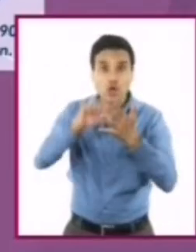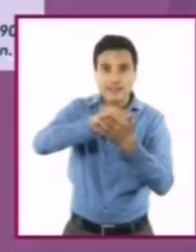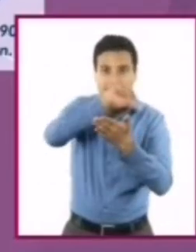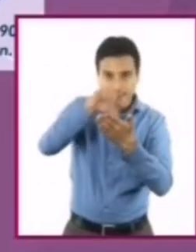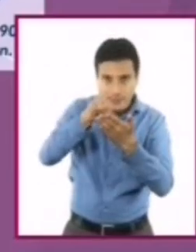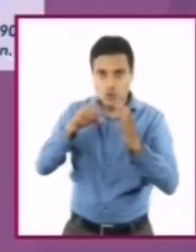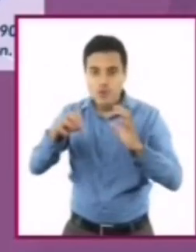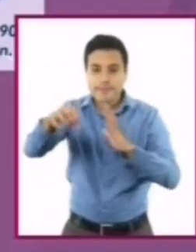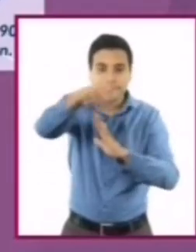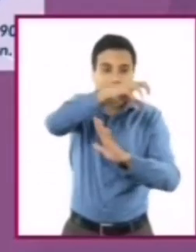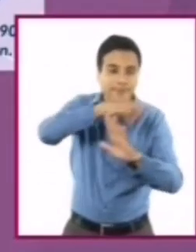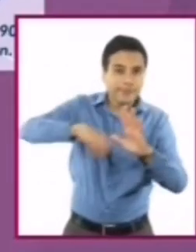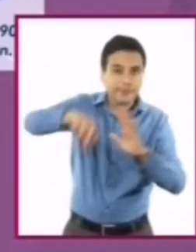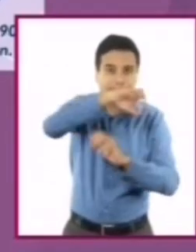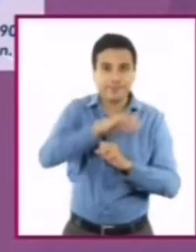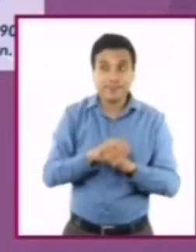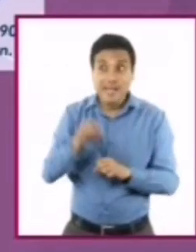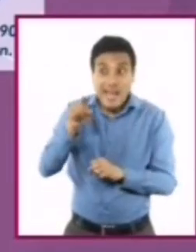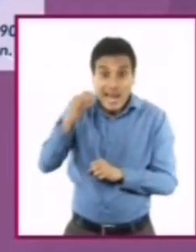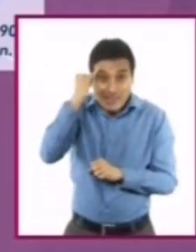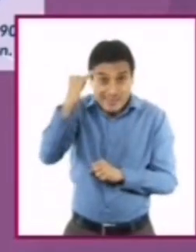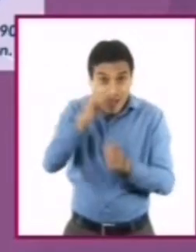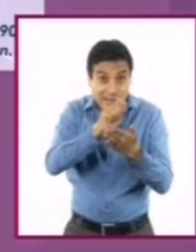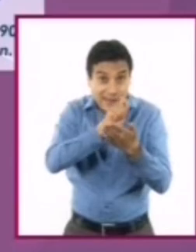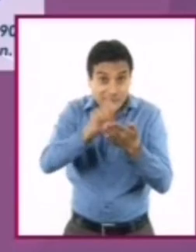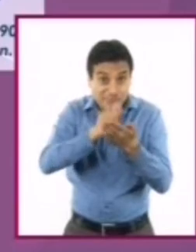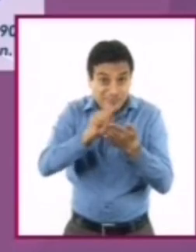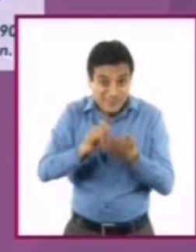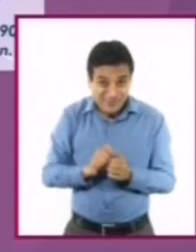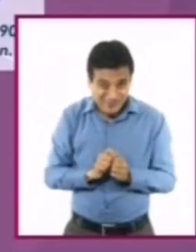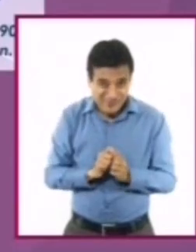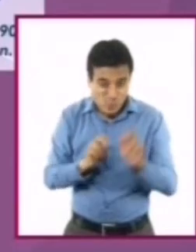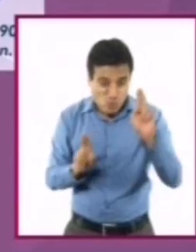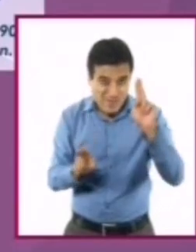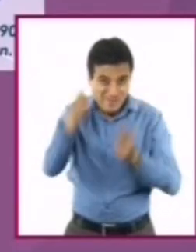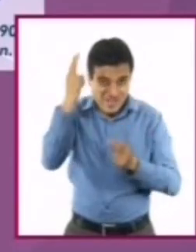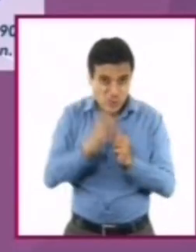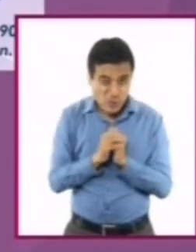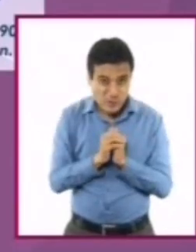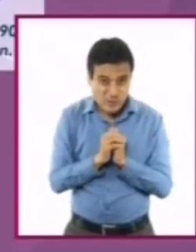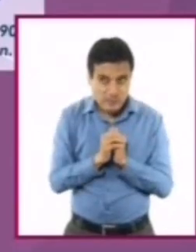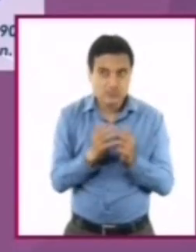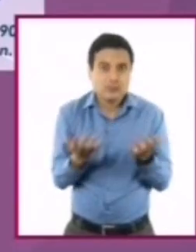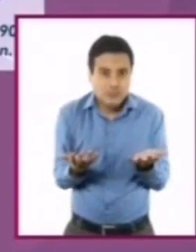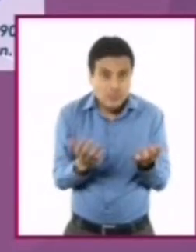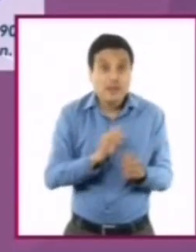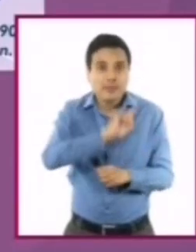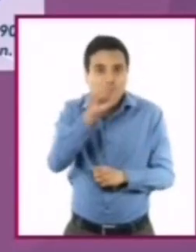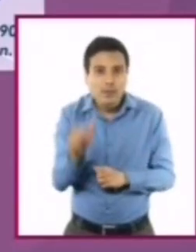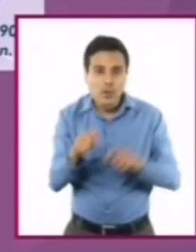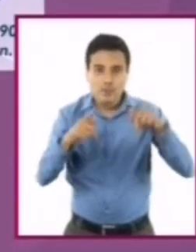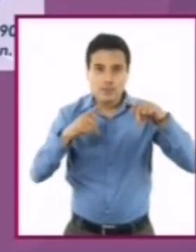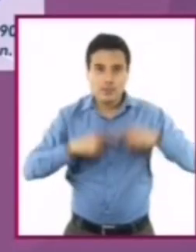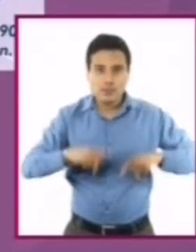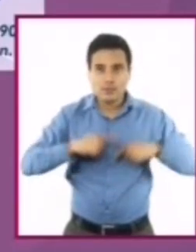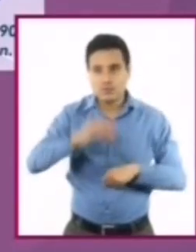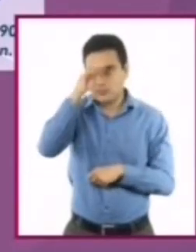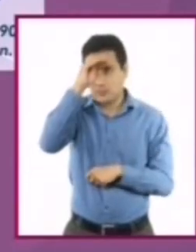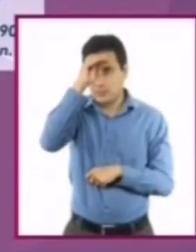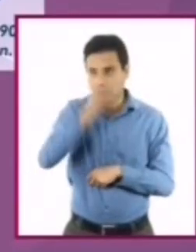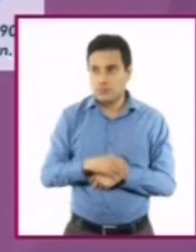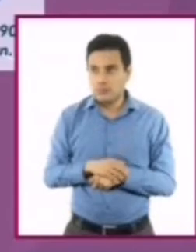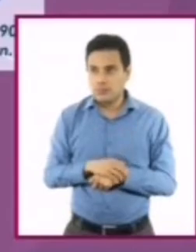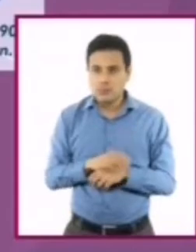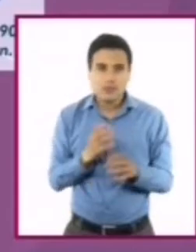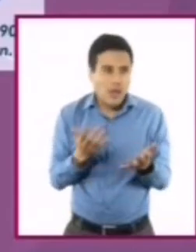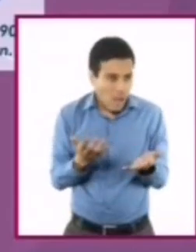alrededor. Gracias a sus ideas acerca del origen y uniformidad del sistema solar, se empezó a pensar que el universo también tuvo